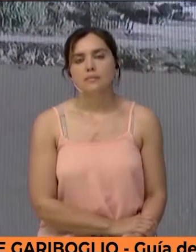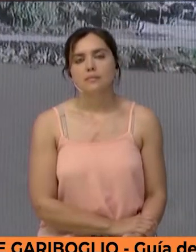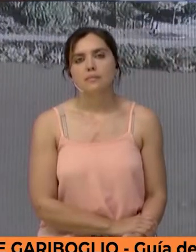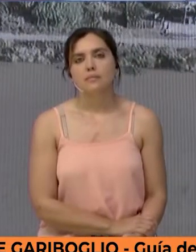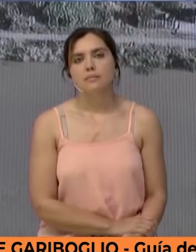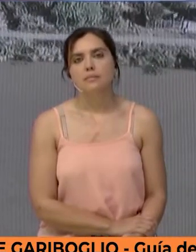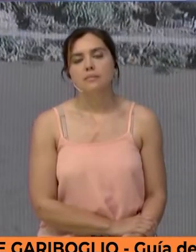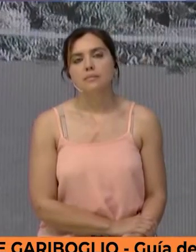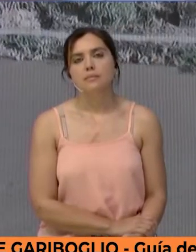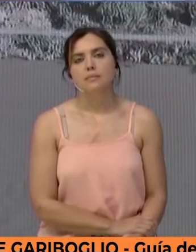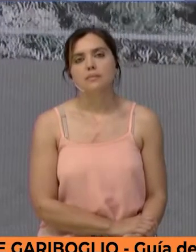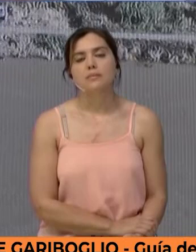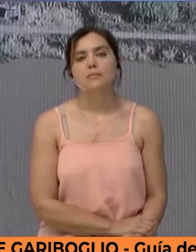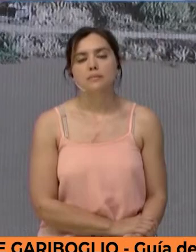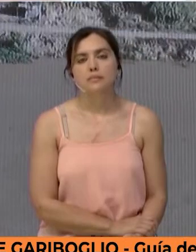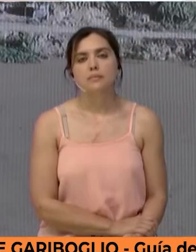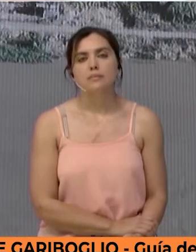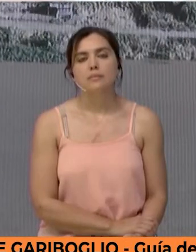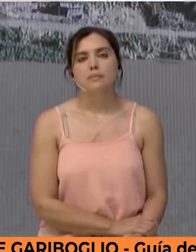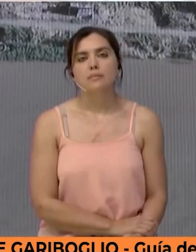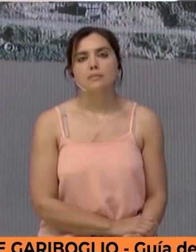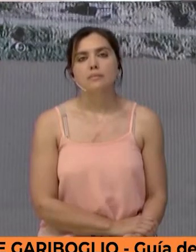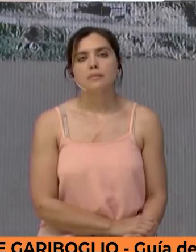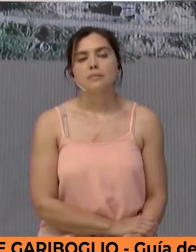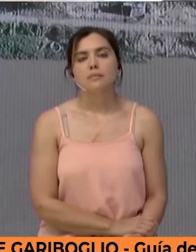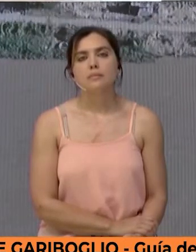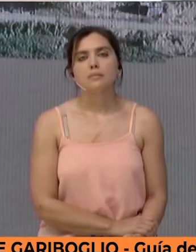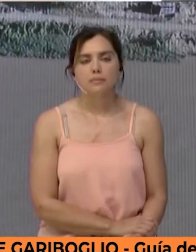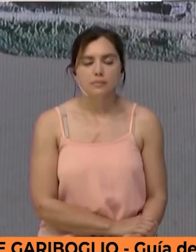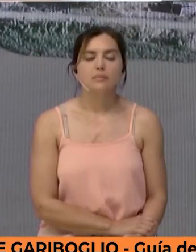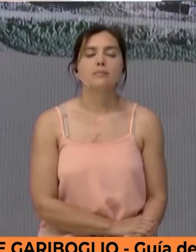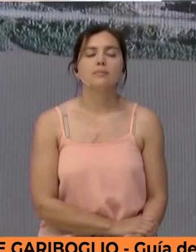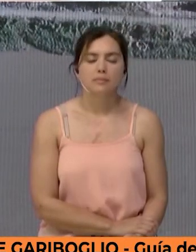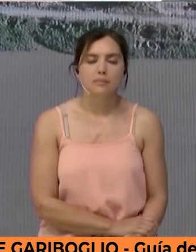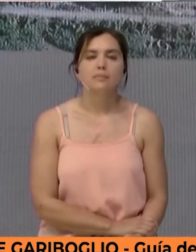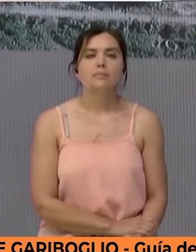vital. Y también se modifica hasta la flora, digamos.